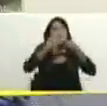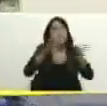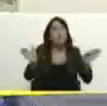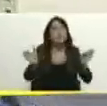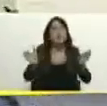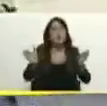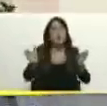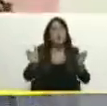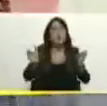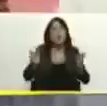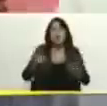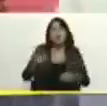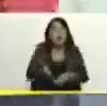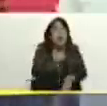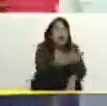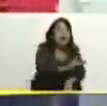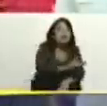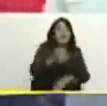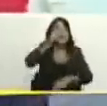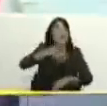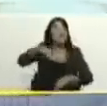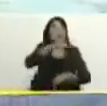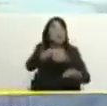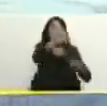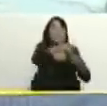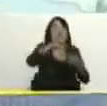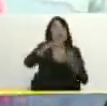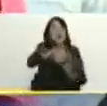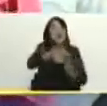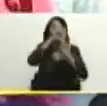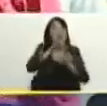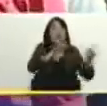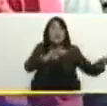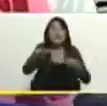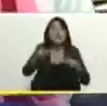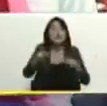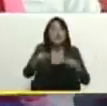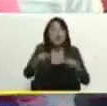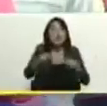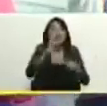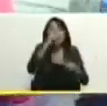el pueblo había votado con su voto un año antes.